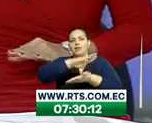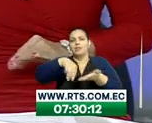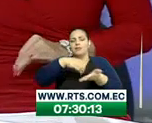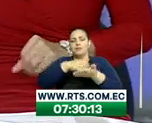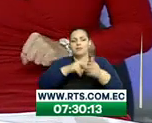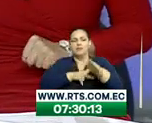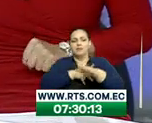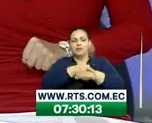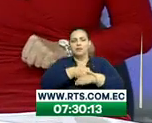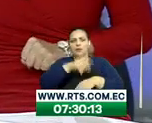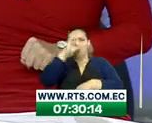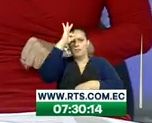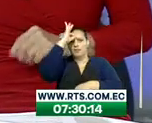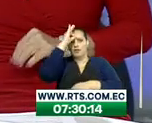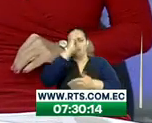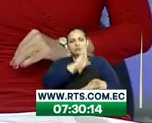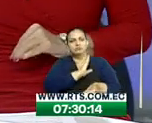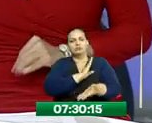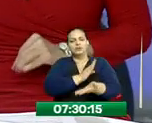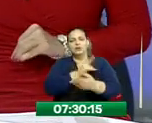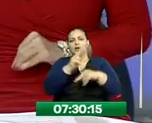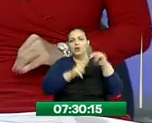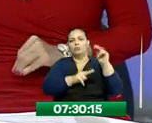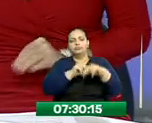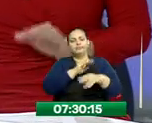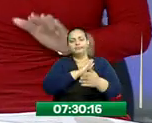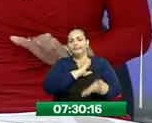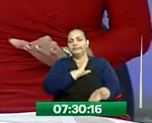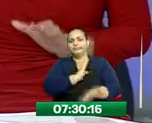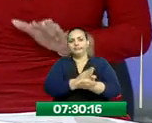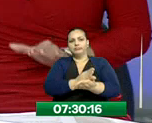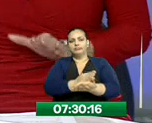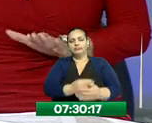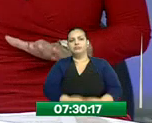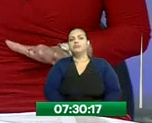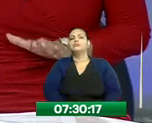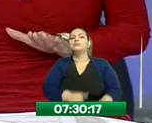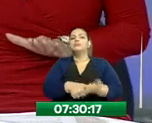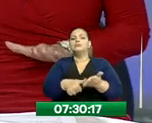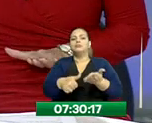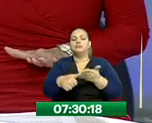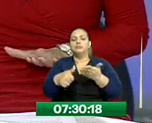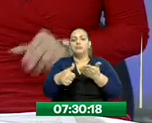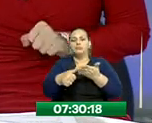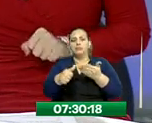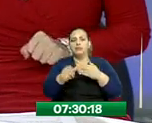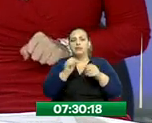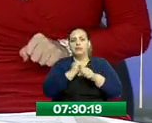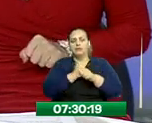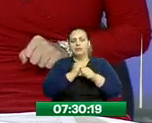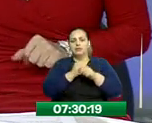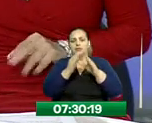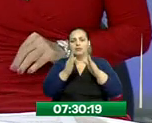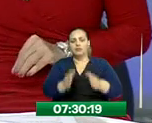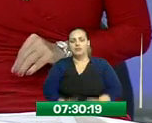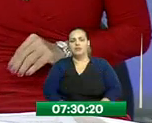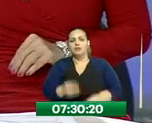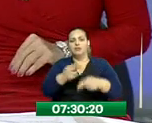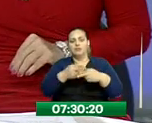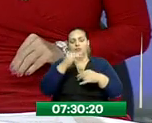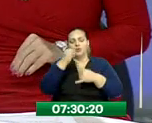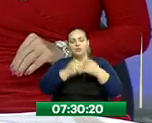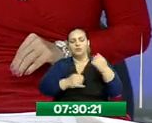el ministro Gabriel Martínez durante su comparecencia ante la Subcomisión de Fiscalización de la Asamblea Nacional.